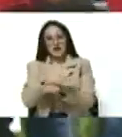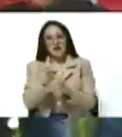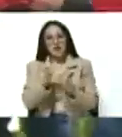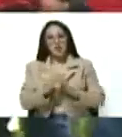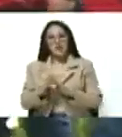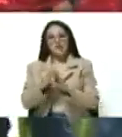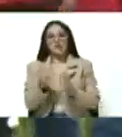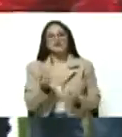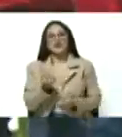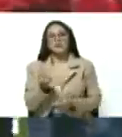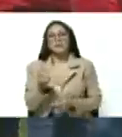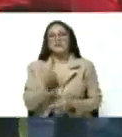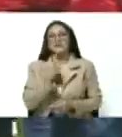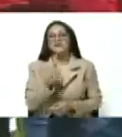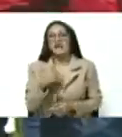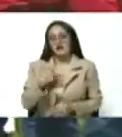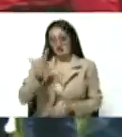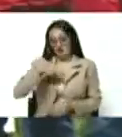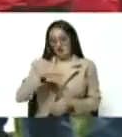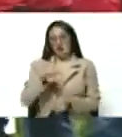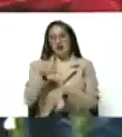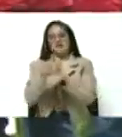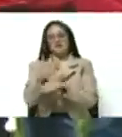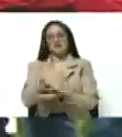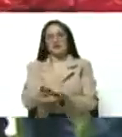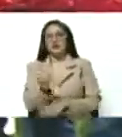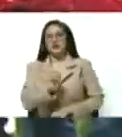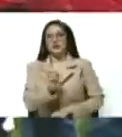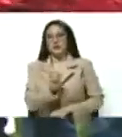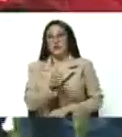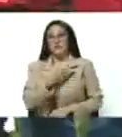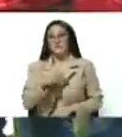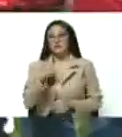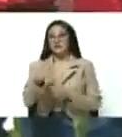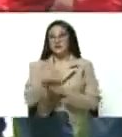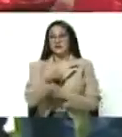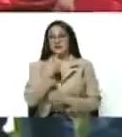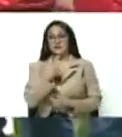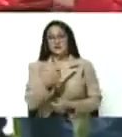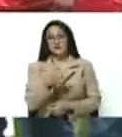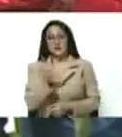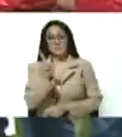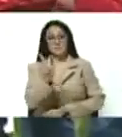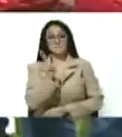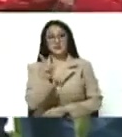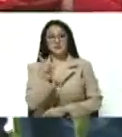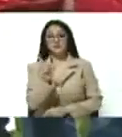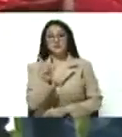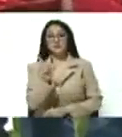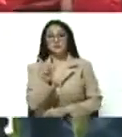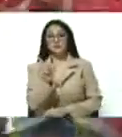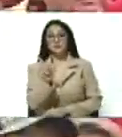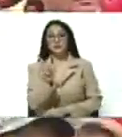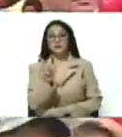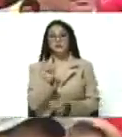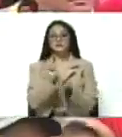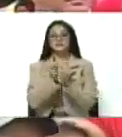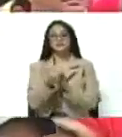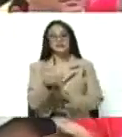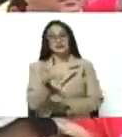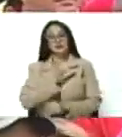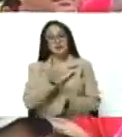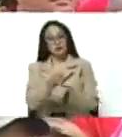solo para decir soy jefe de calle. El presidente nos ha dicho que el Partido Socialista Unido de Venezuela se convierte en el partido